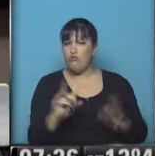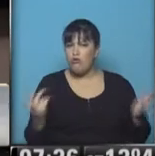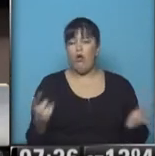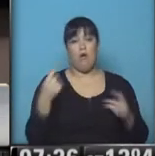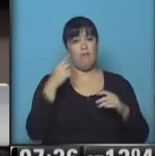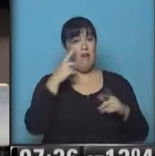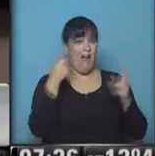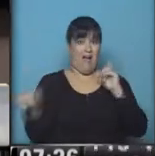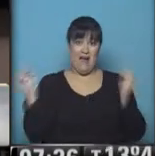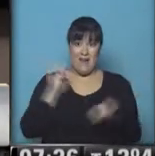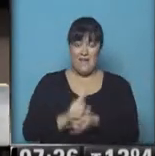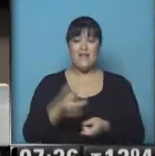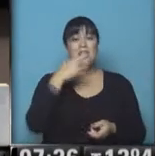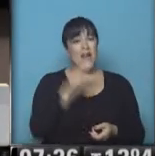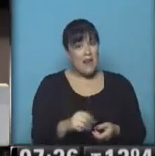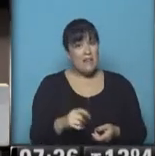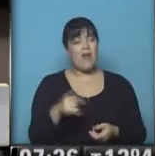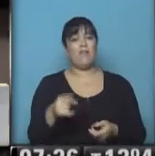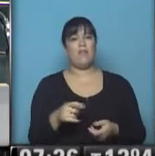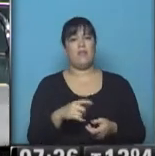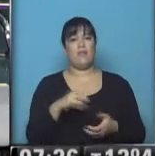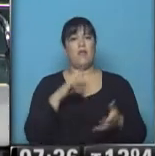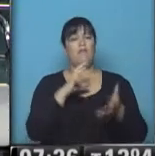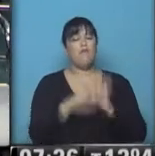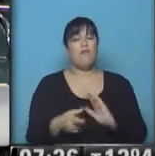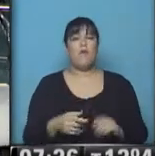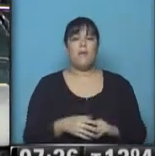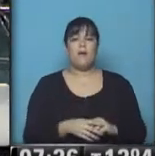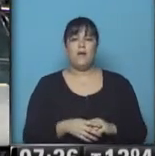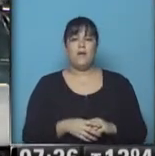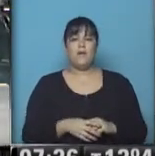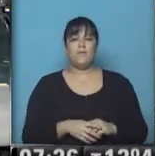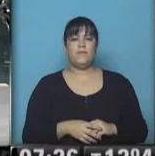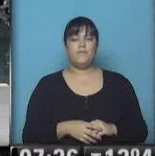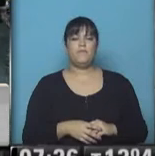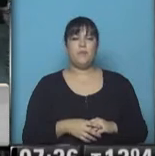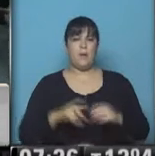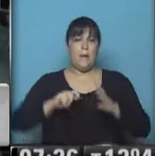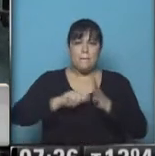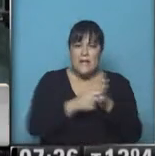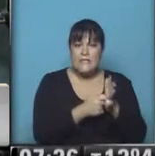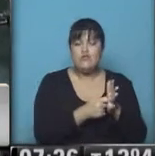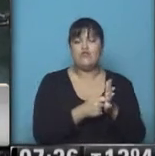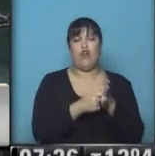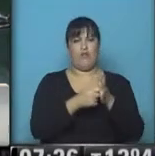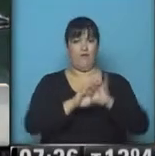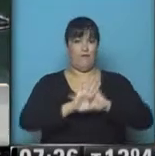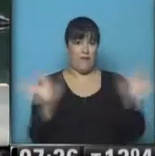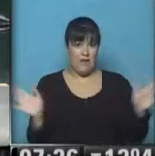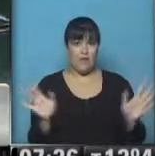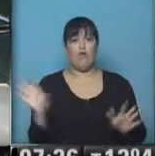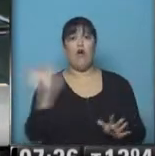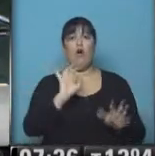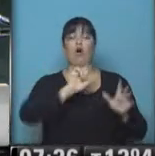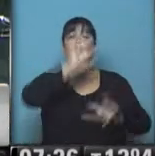iba a desalentar esta o por lo menos desactivar esta presión que había por aquellos que